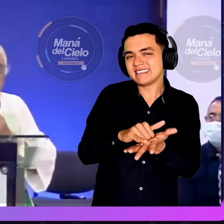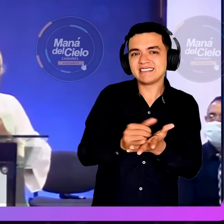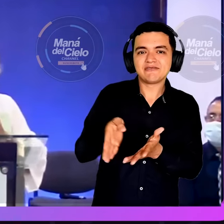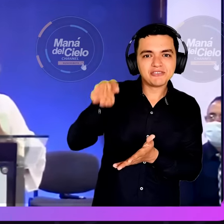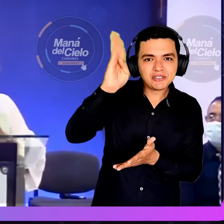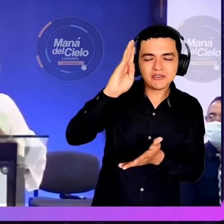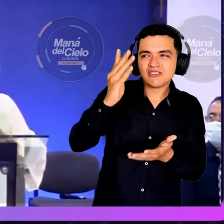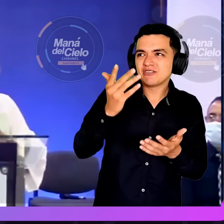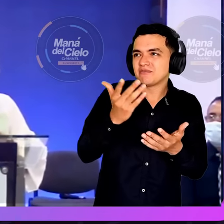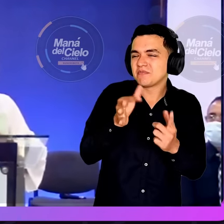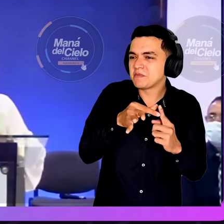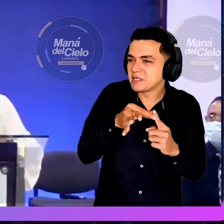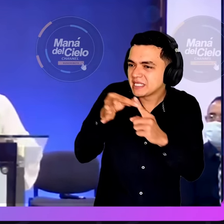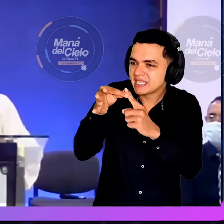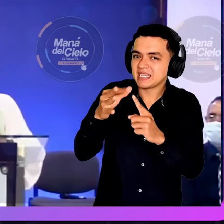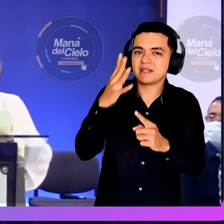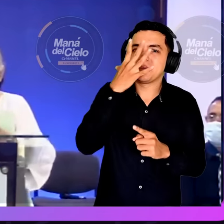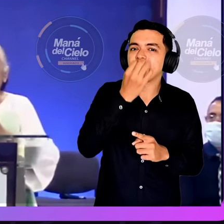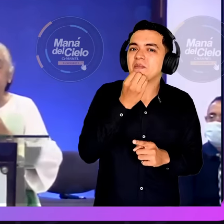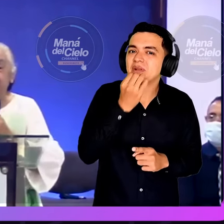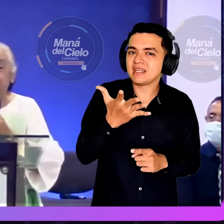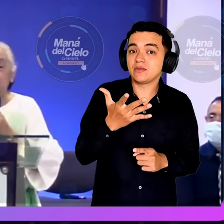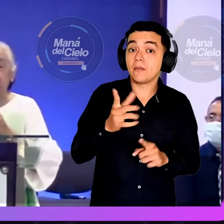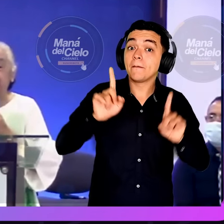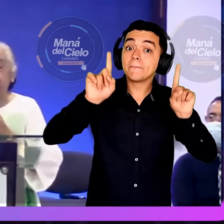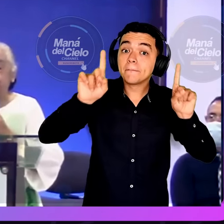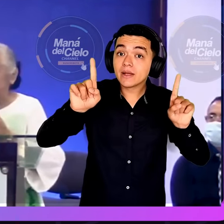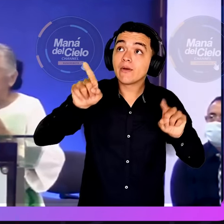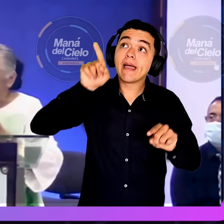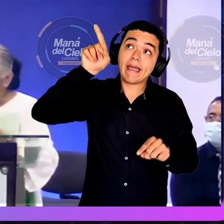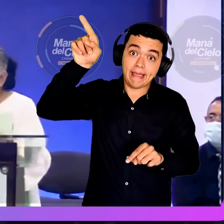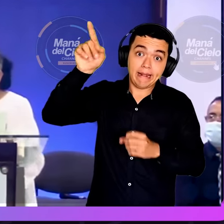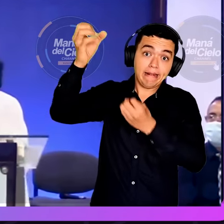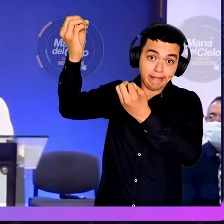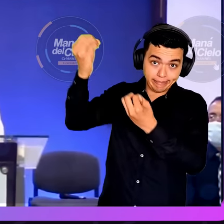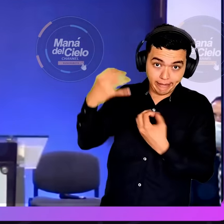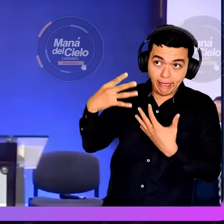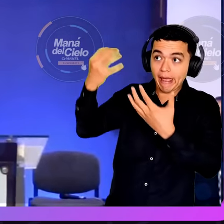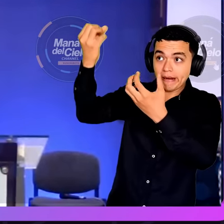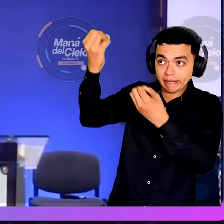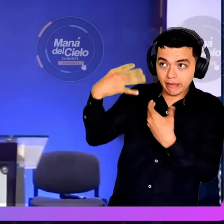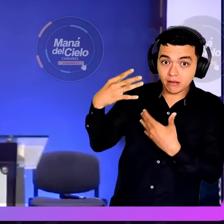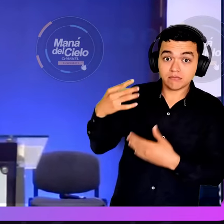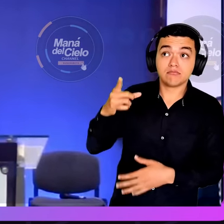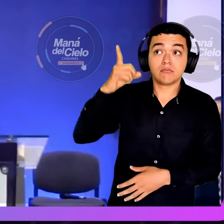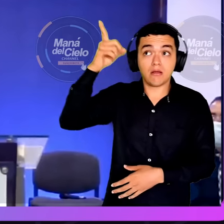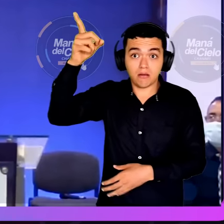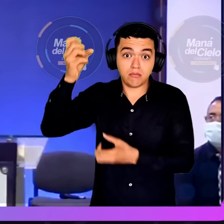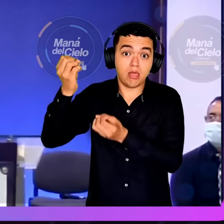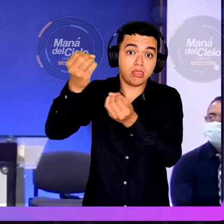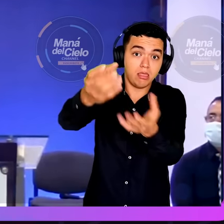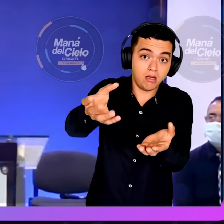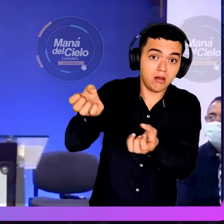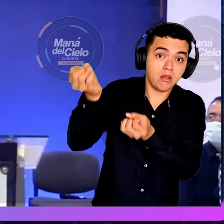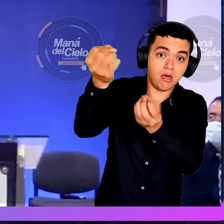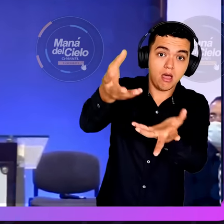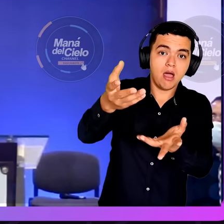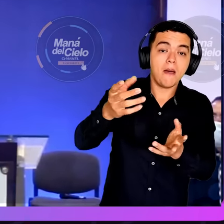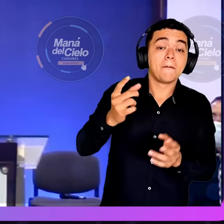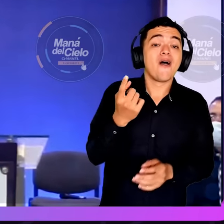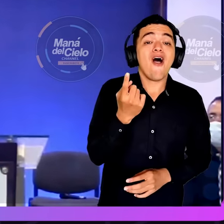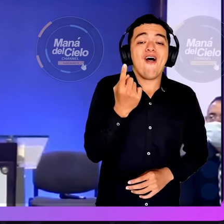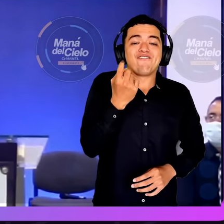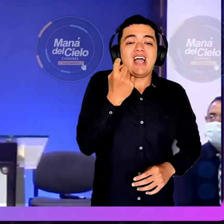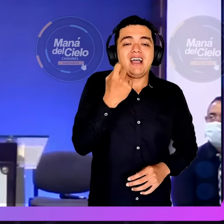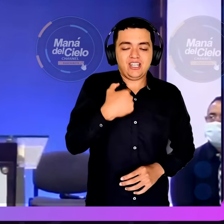querido compartir con ustedes esta mañana sobre a ver, lo que todo lo que el Señor ha hecho por nosotros, las cosas tan bellas,